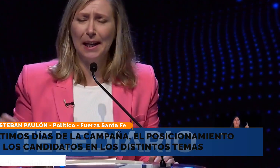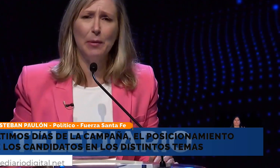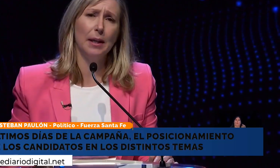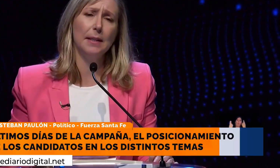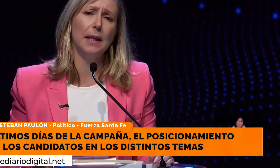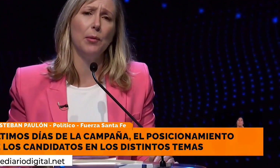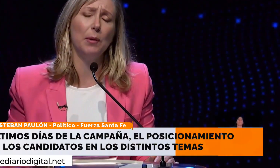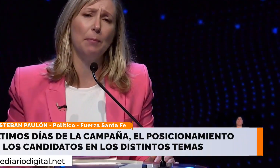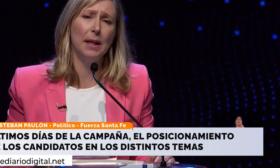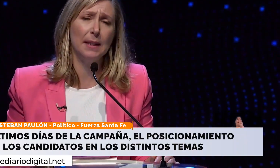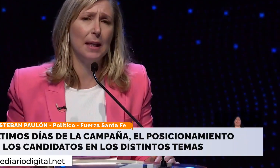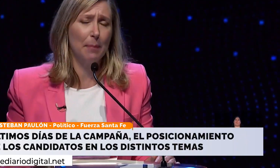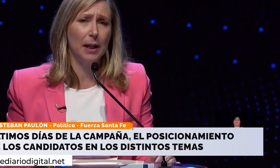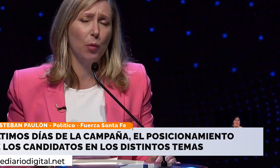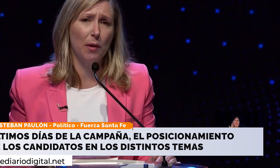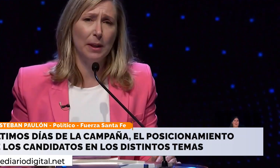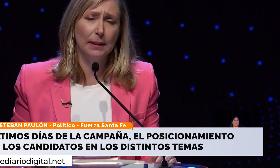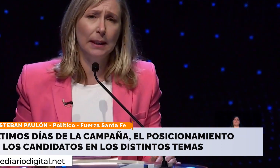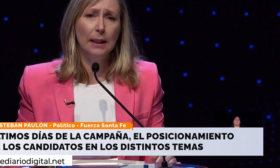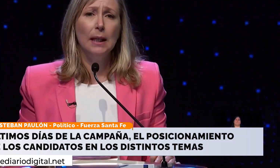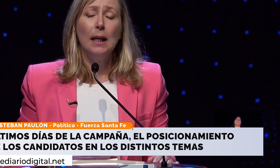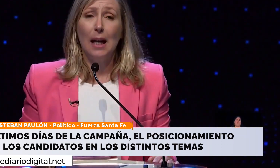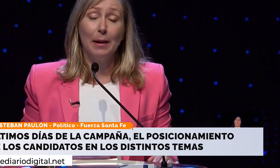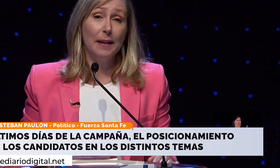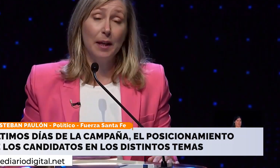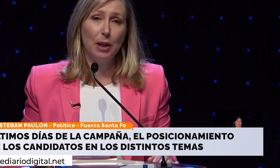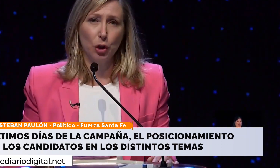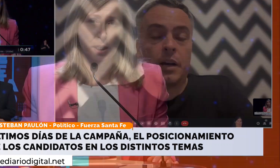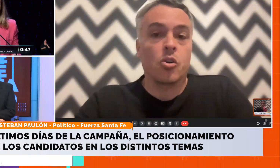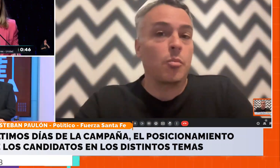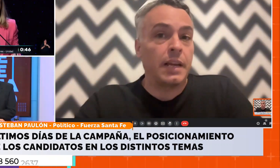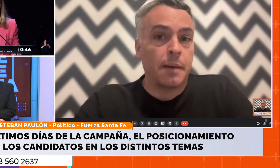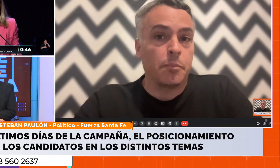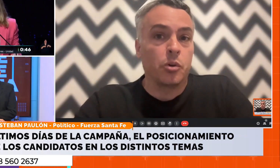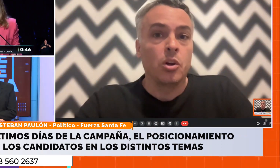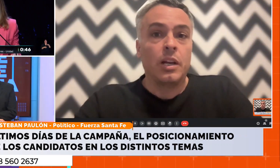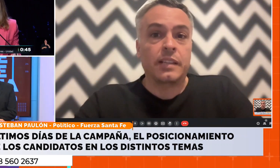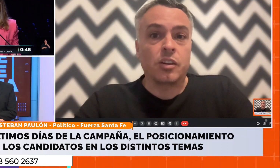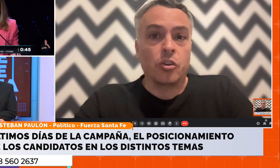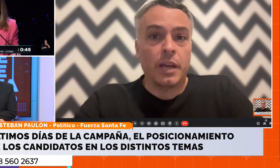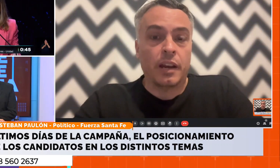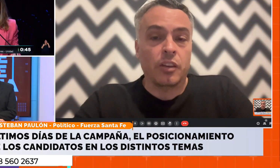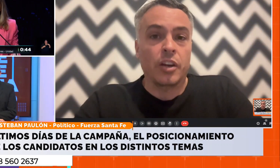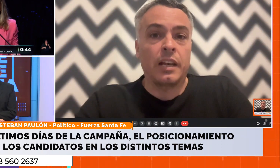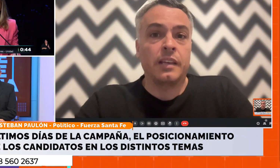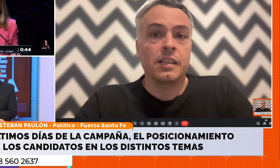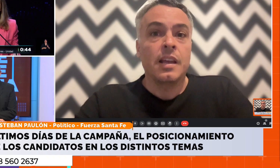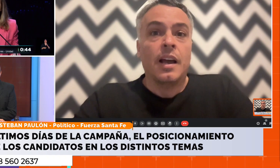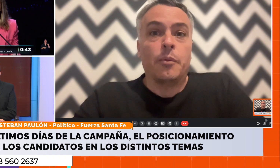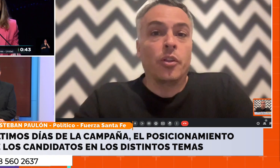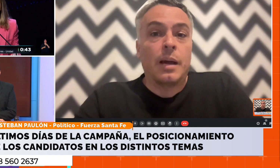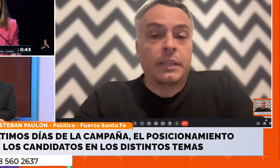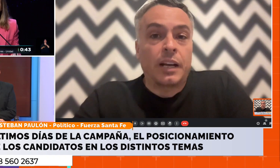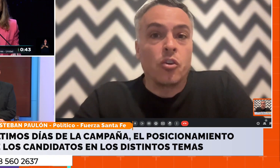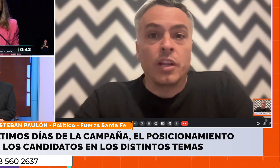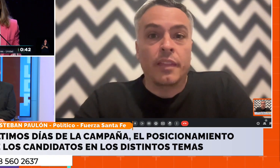este segundo debate, incluso el único que habló de temas tan importantes en el marco de producción y trabajo como el campo, las economías regionales,